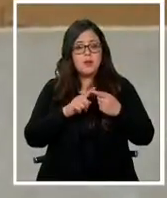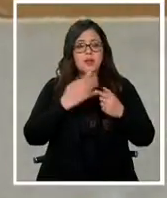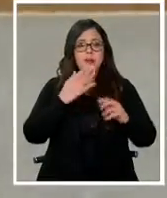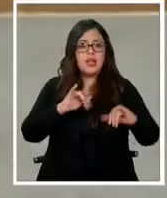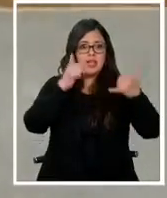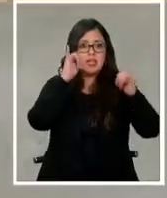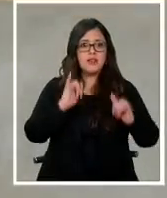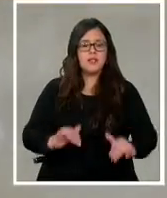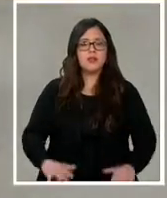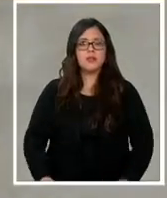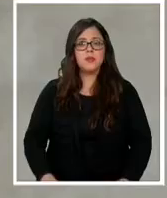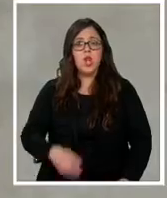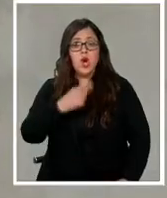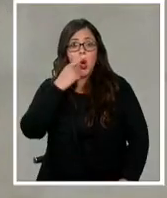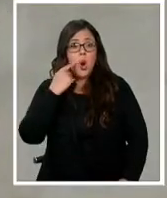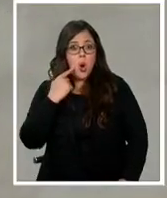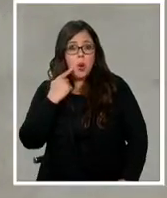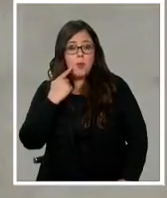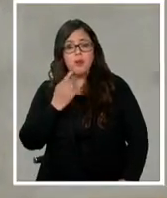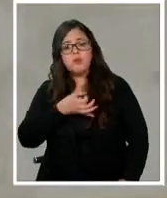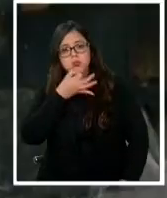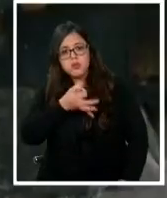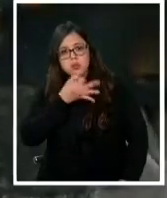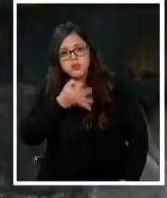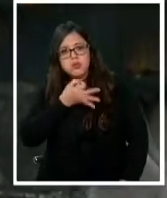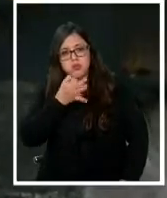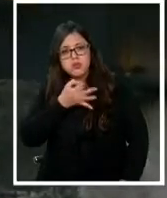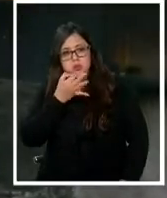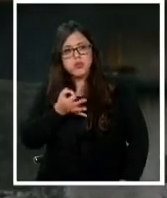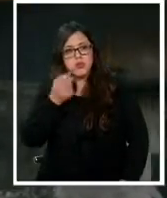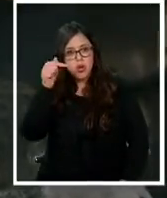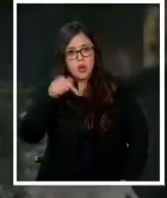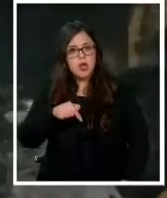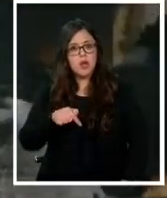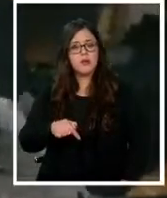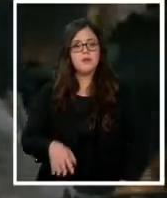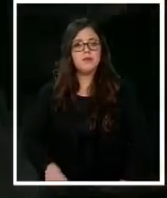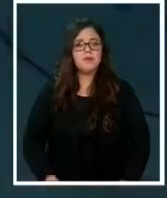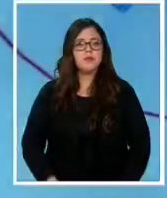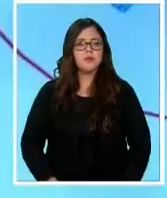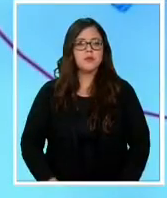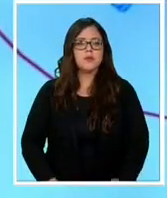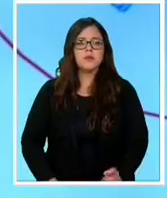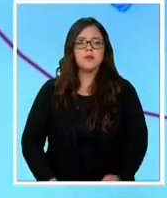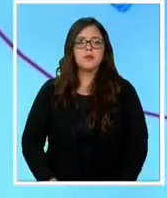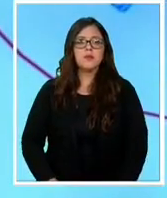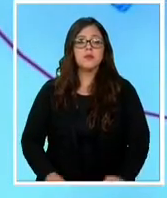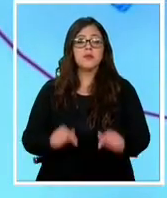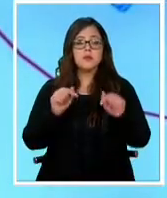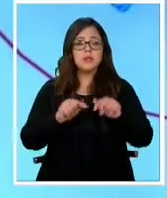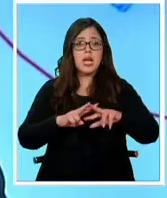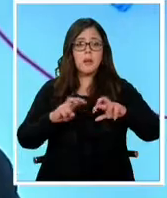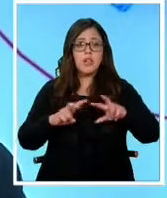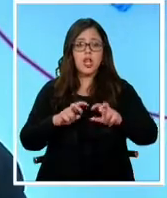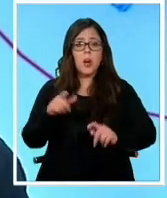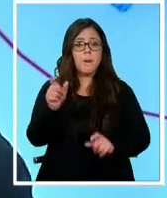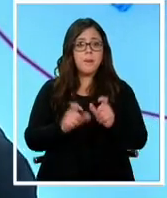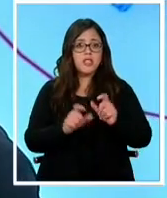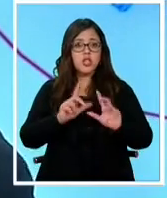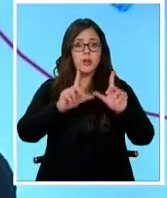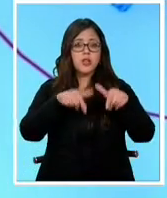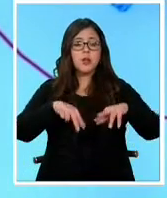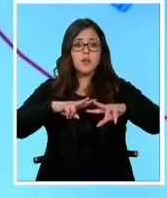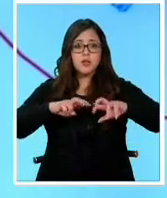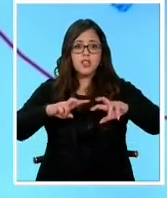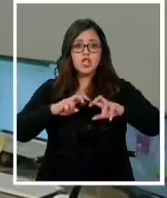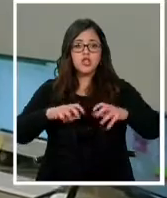la celebración. El hombre tuvo que prestar declaraciones durante esta jornada. Eso se está investigando. Nuestro personal del Departamento